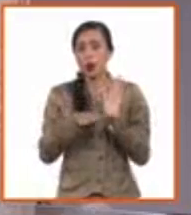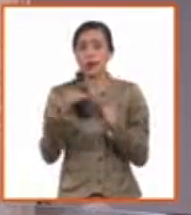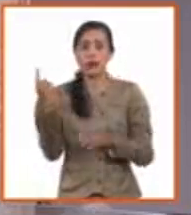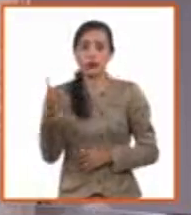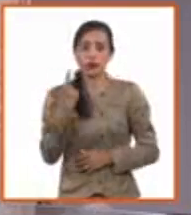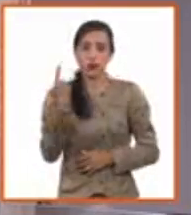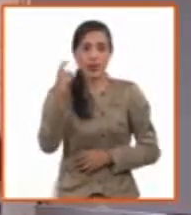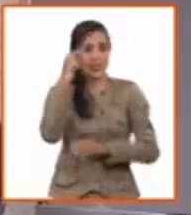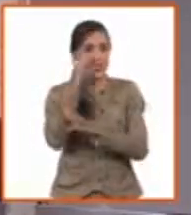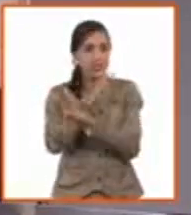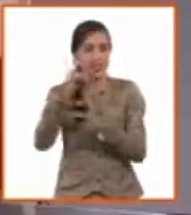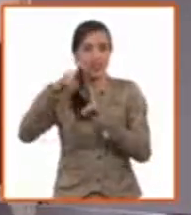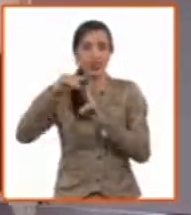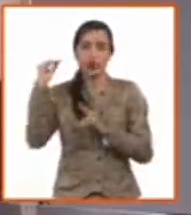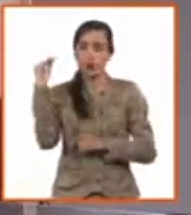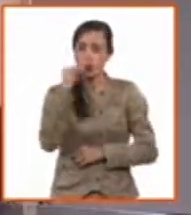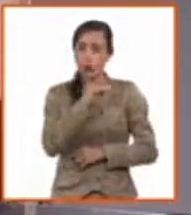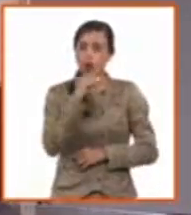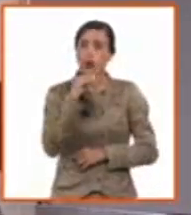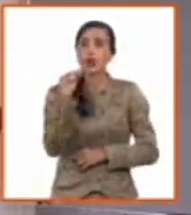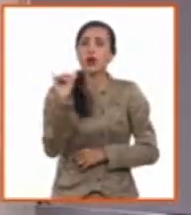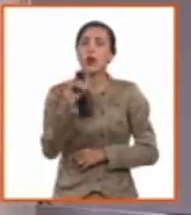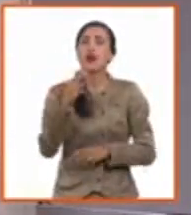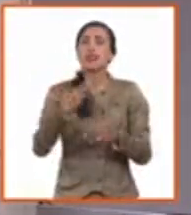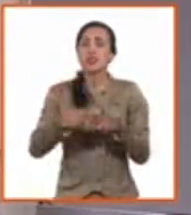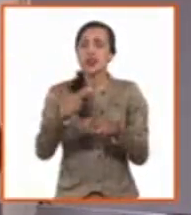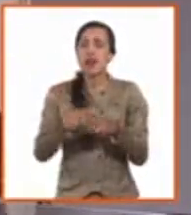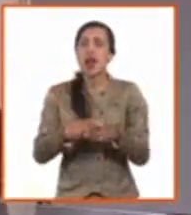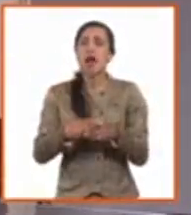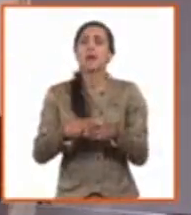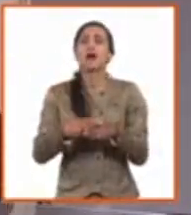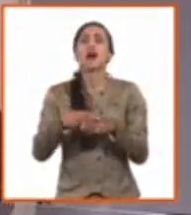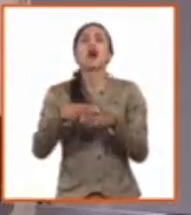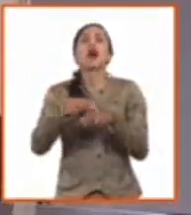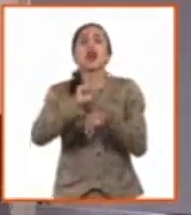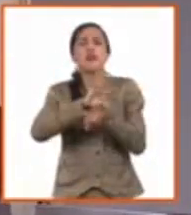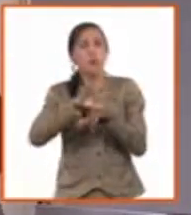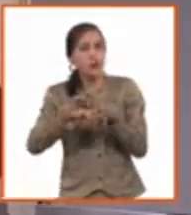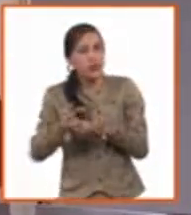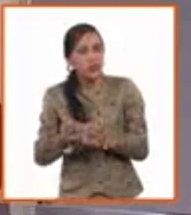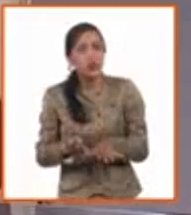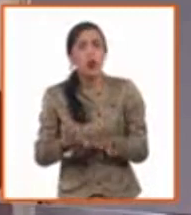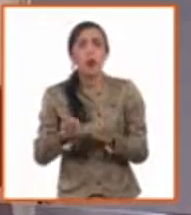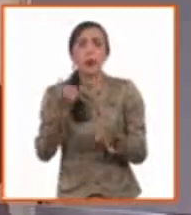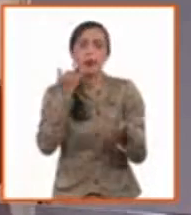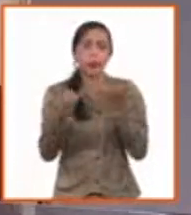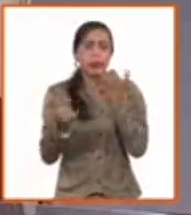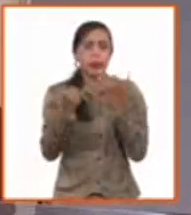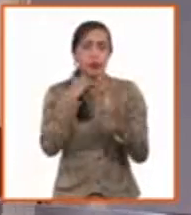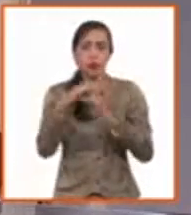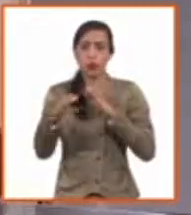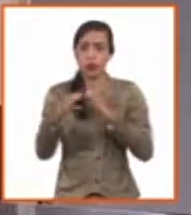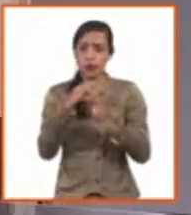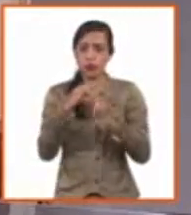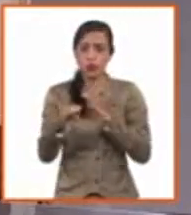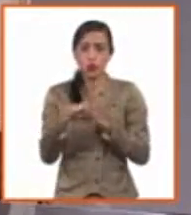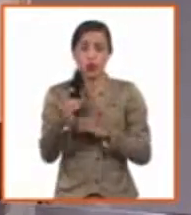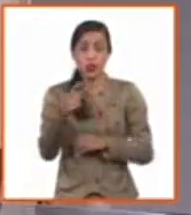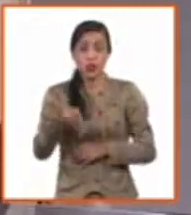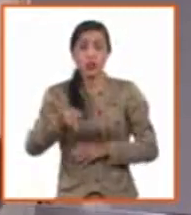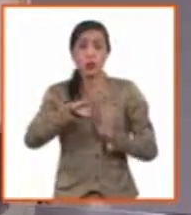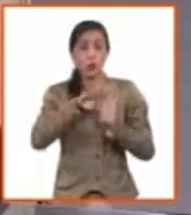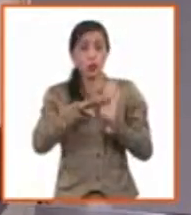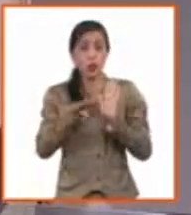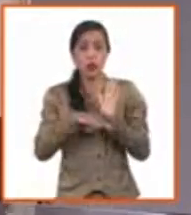de ciencia tecnología e innovación que se llama así informatización telecomunicaciones y que hay al